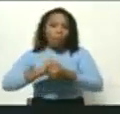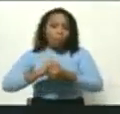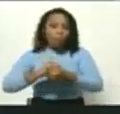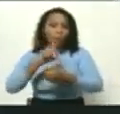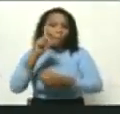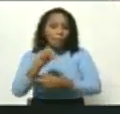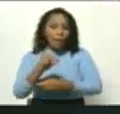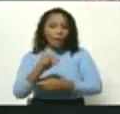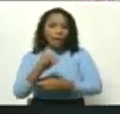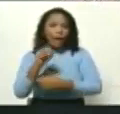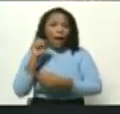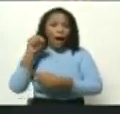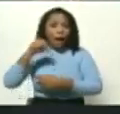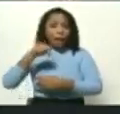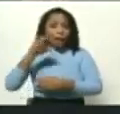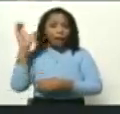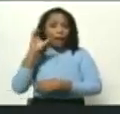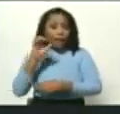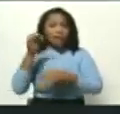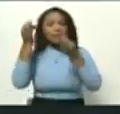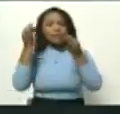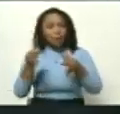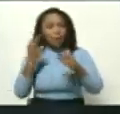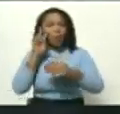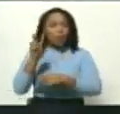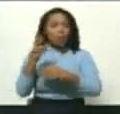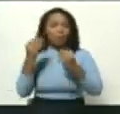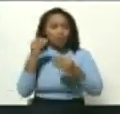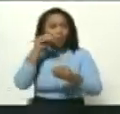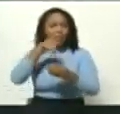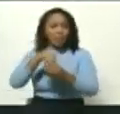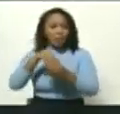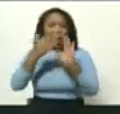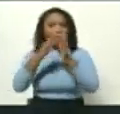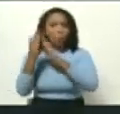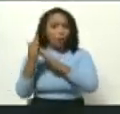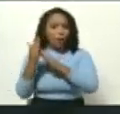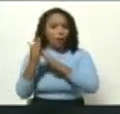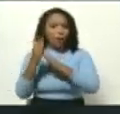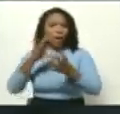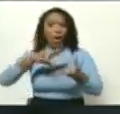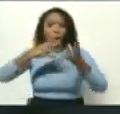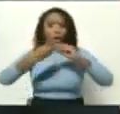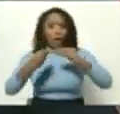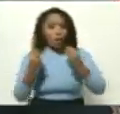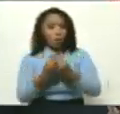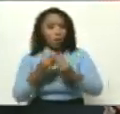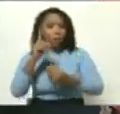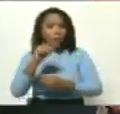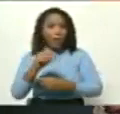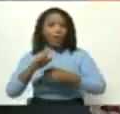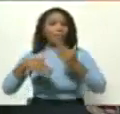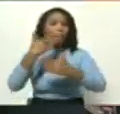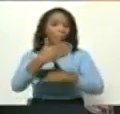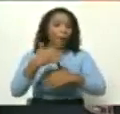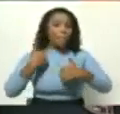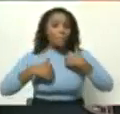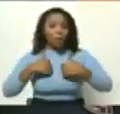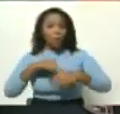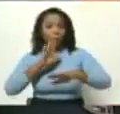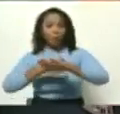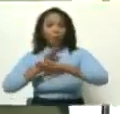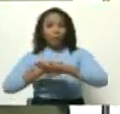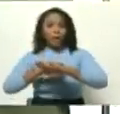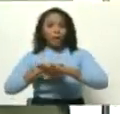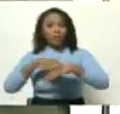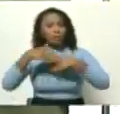Caracas seguramente vamos a ver mucho esto dentro de las comunidades, con los CLA, y después llegamos al miércoles que anunciaba mi almiranta, por supuesto,